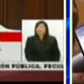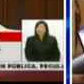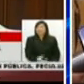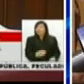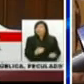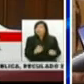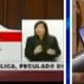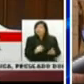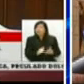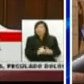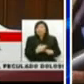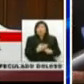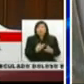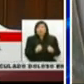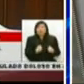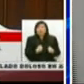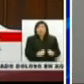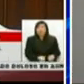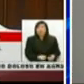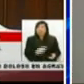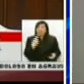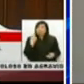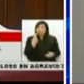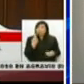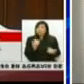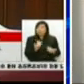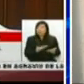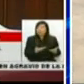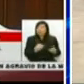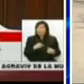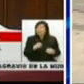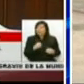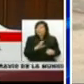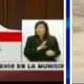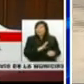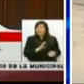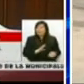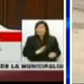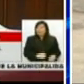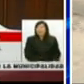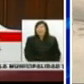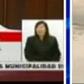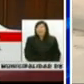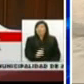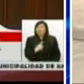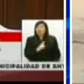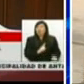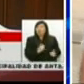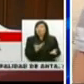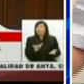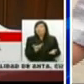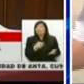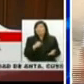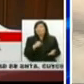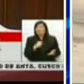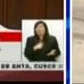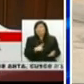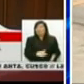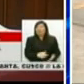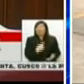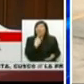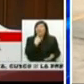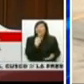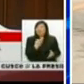recibido privilegios, ni he vivido de privilegios, ni de cupo. Esto recién empieza, ha dicho Kenji Fujimori. Bueno, lo que se está discutiendo